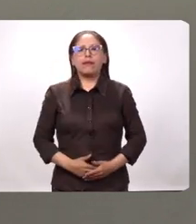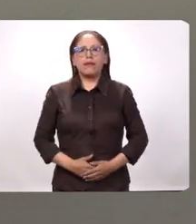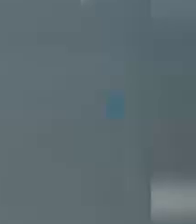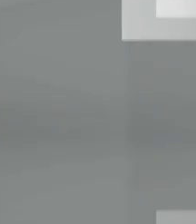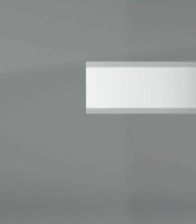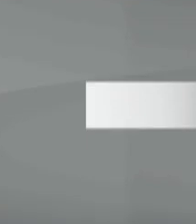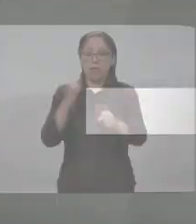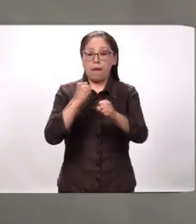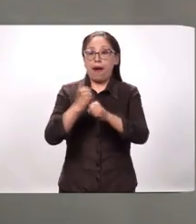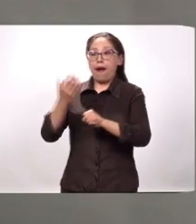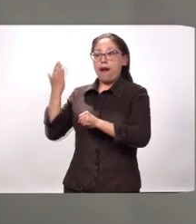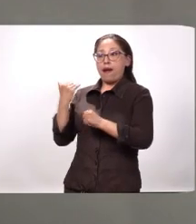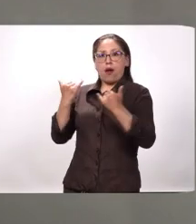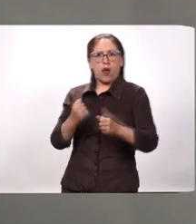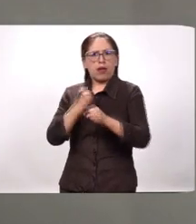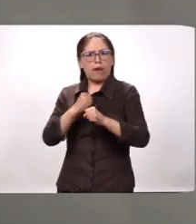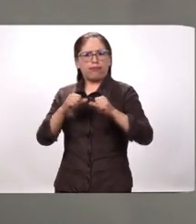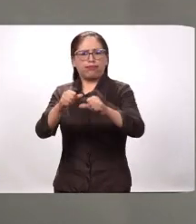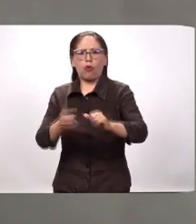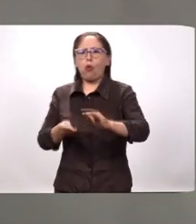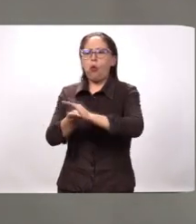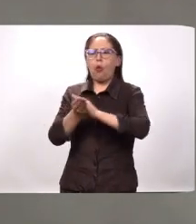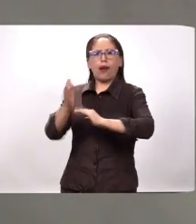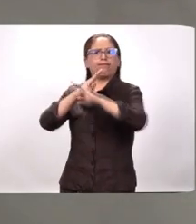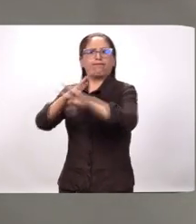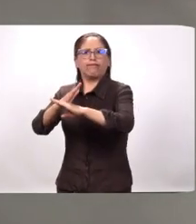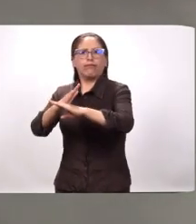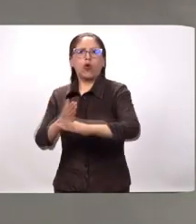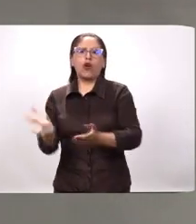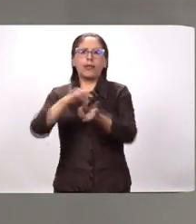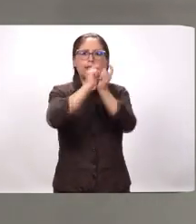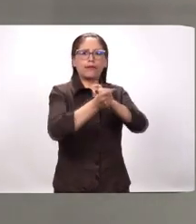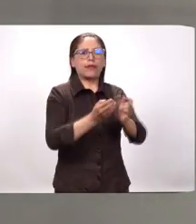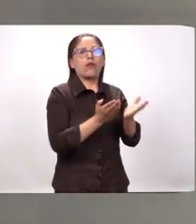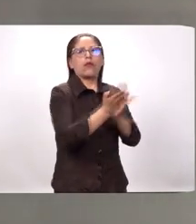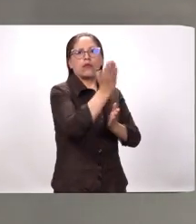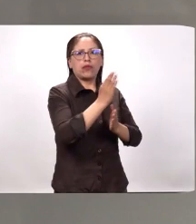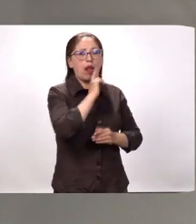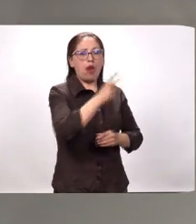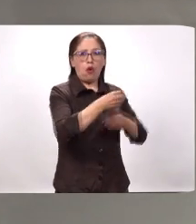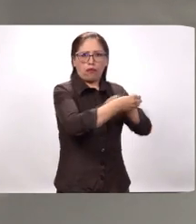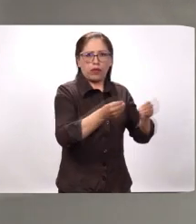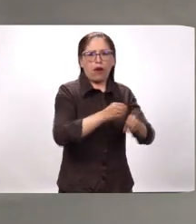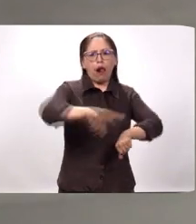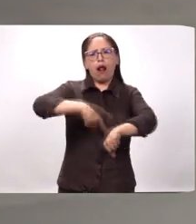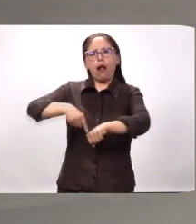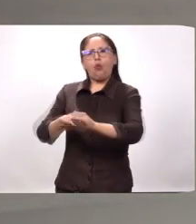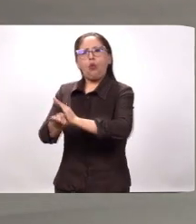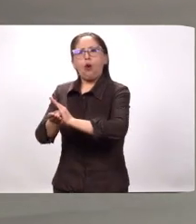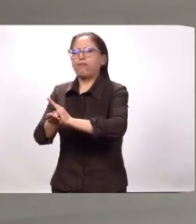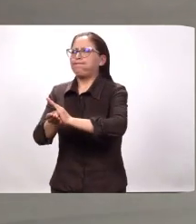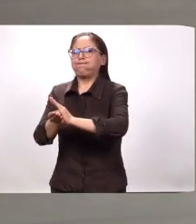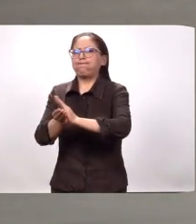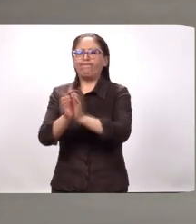reales. He trabajado y trabajaré contra la corrupción. Urge intervenir y reestructurar derechos reales para eliminar demoras y